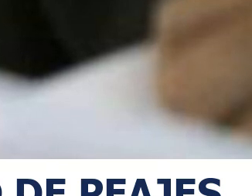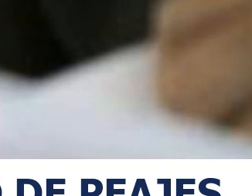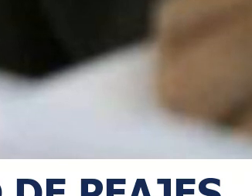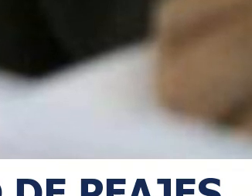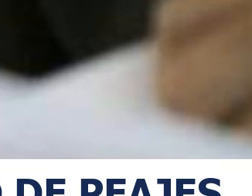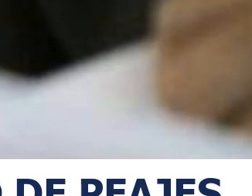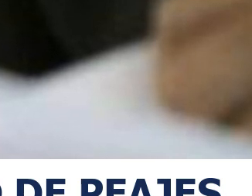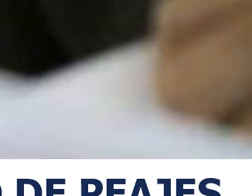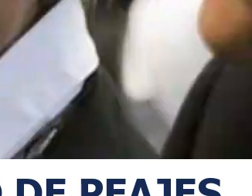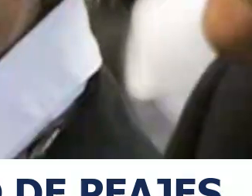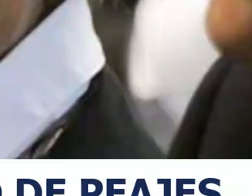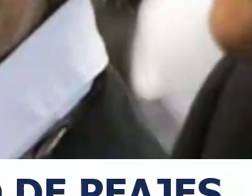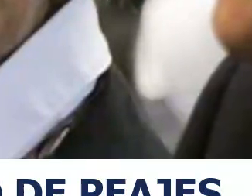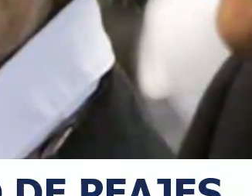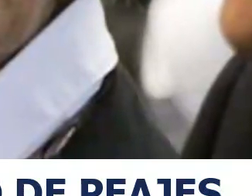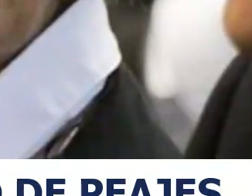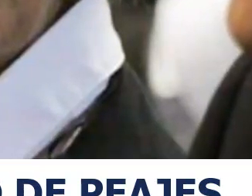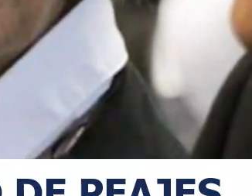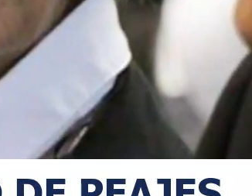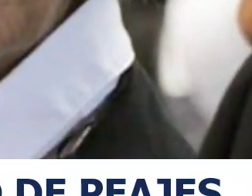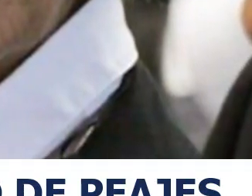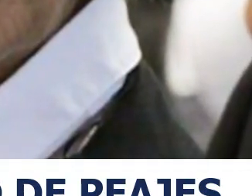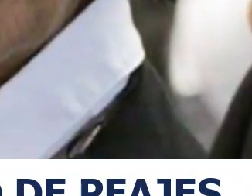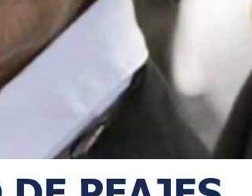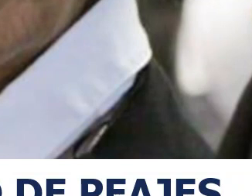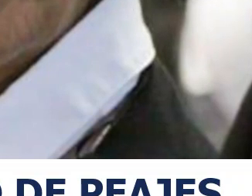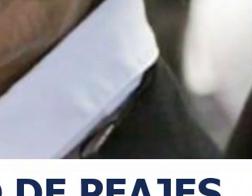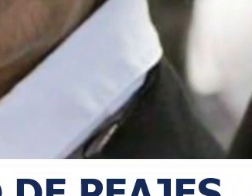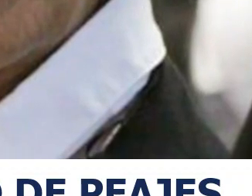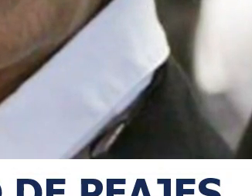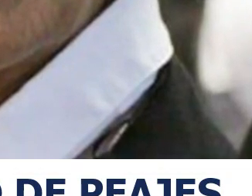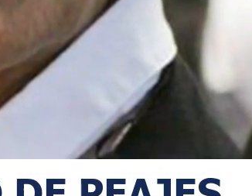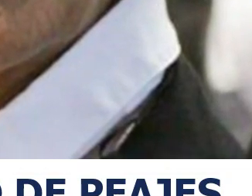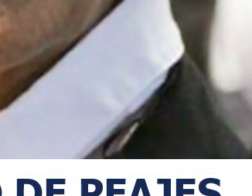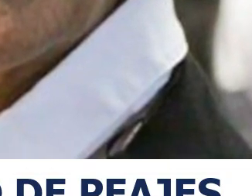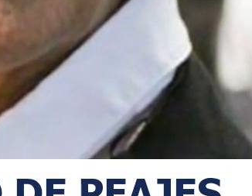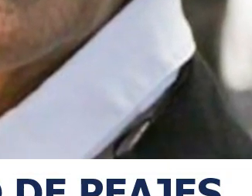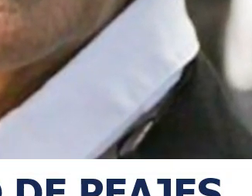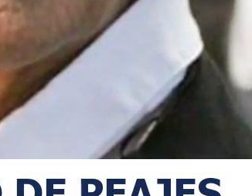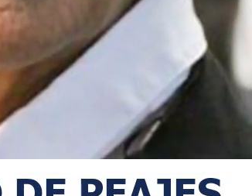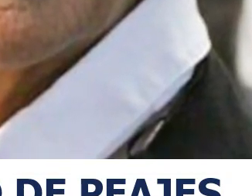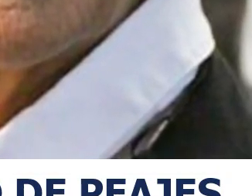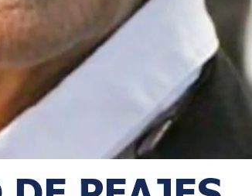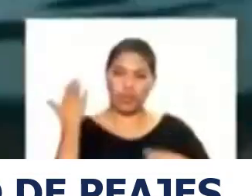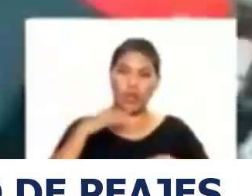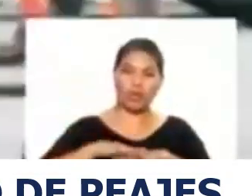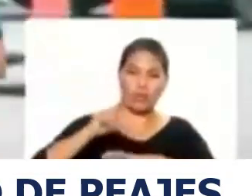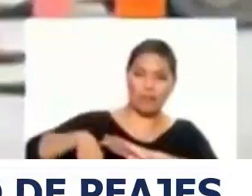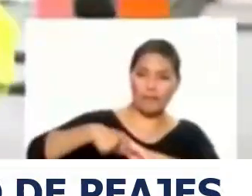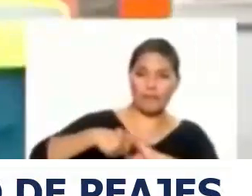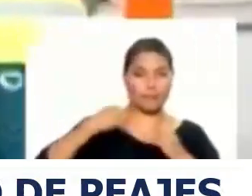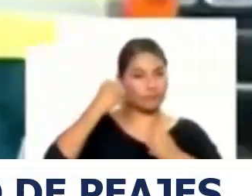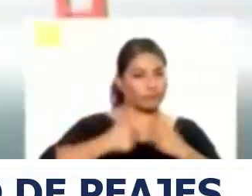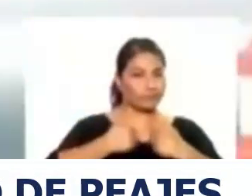con Odebrecht por el cobro de 15 años para dar concesión a la empresa anteriormente mencionada. Consideró que al colocar un peaje en